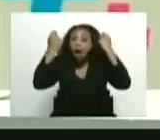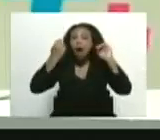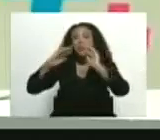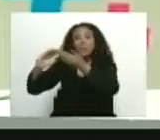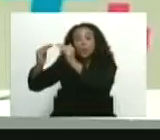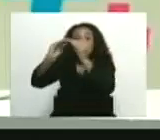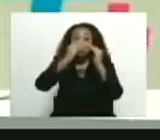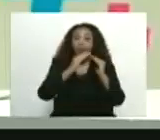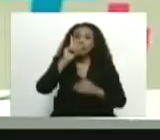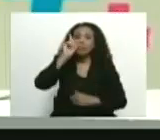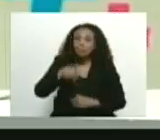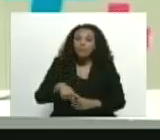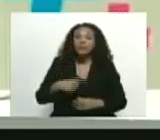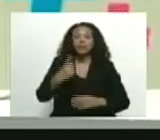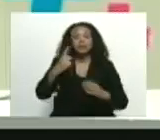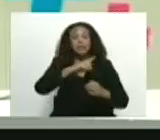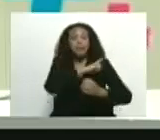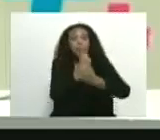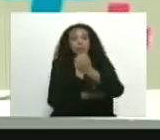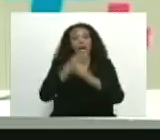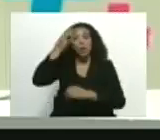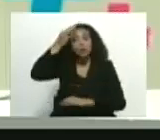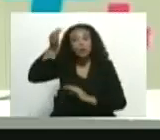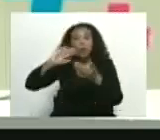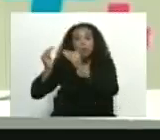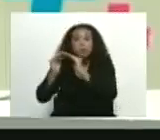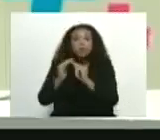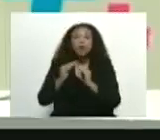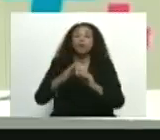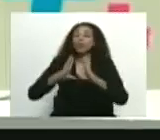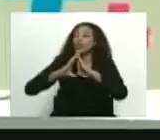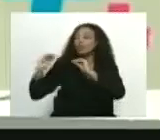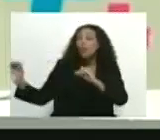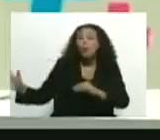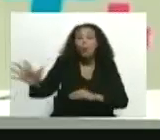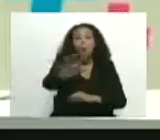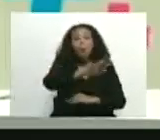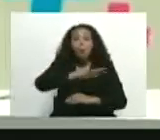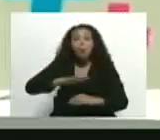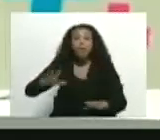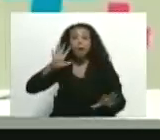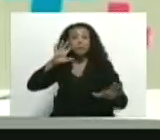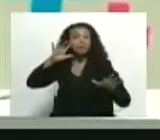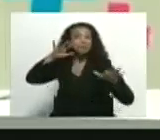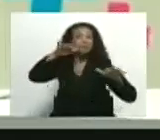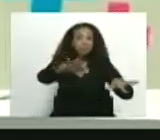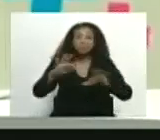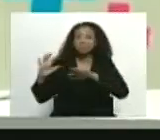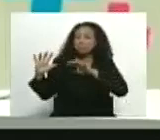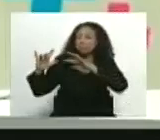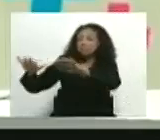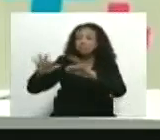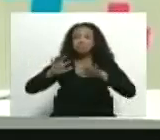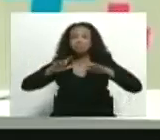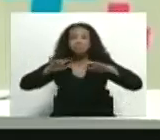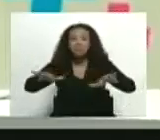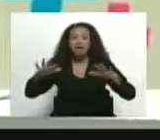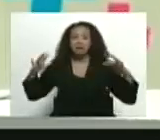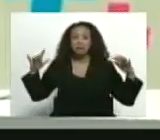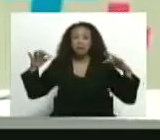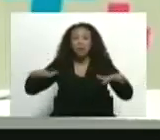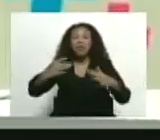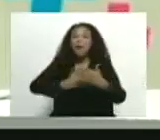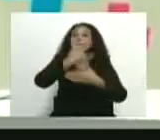Zulia, del poder popular, bueno, estará toda la gente, ahí va a haber gente que ha hecho proyectos de hace muchos